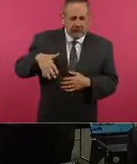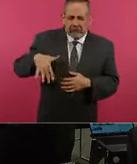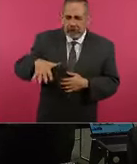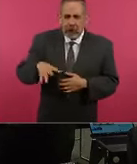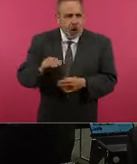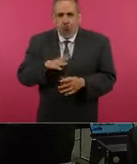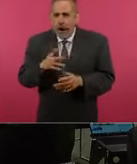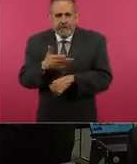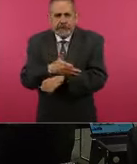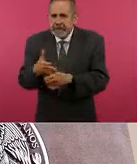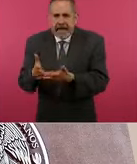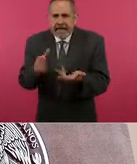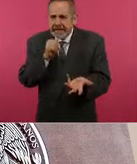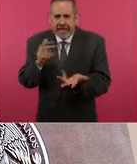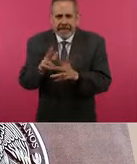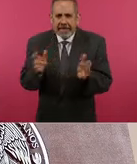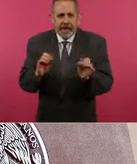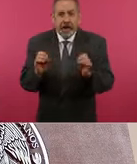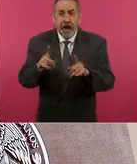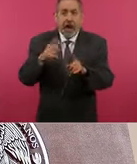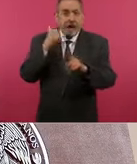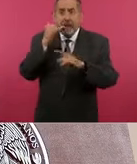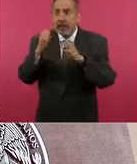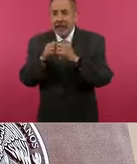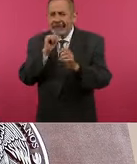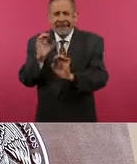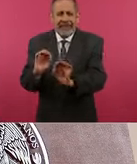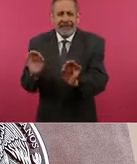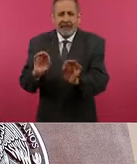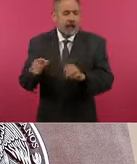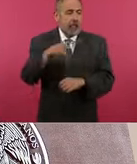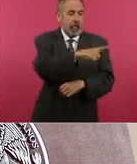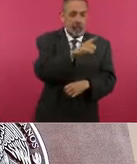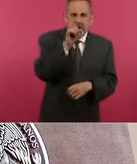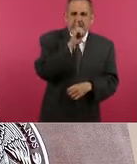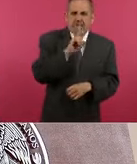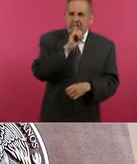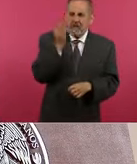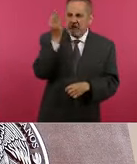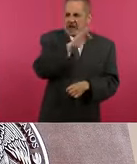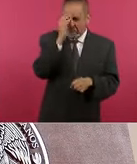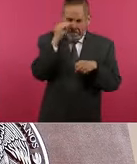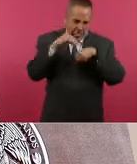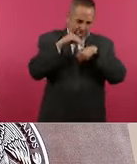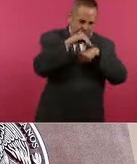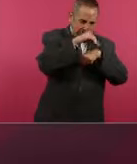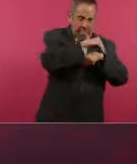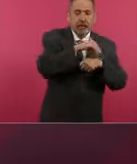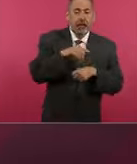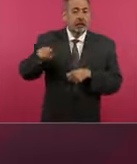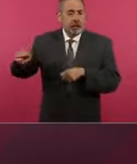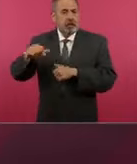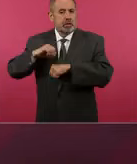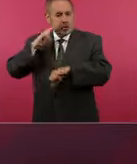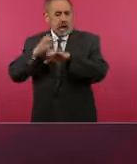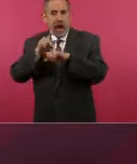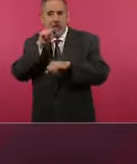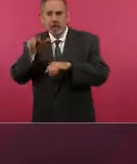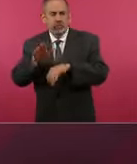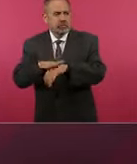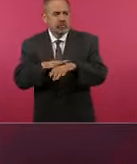telefónico al número de emergencia. Asimismo, autoridades del Estado de Jalisco desmintieron que esto haya ocurrido. Sin embargo,